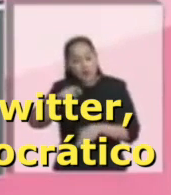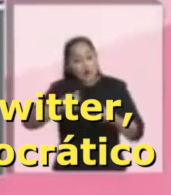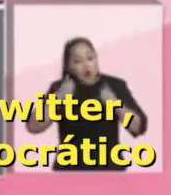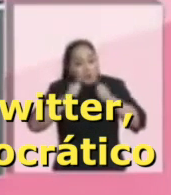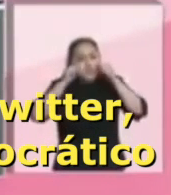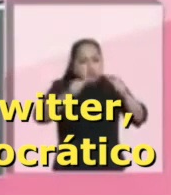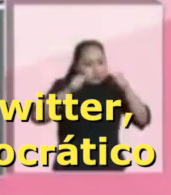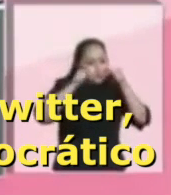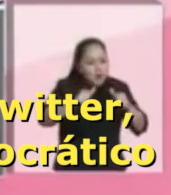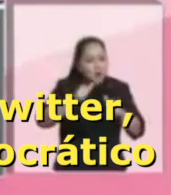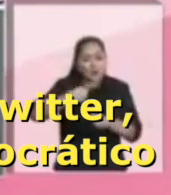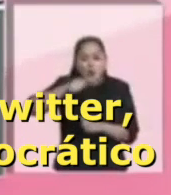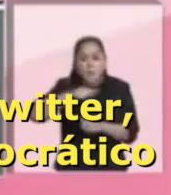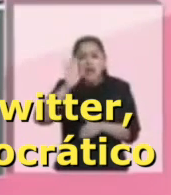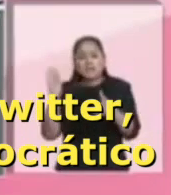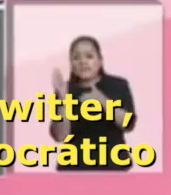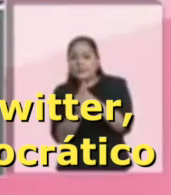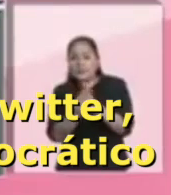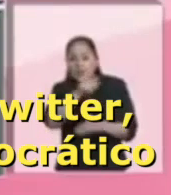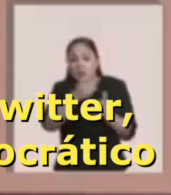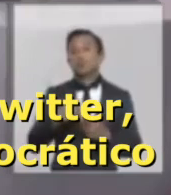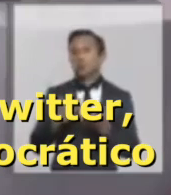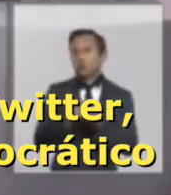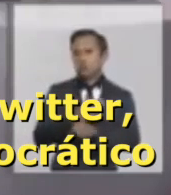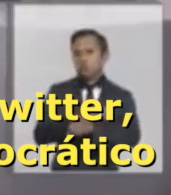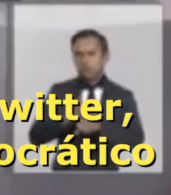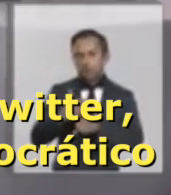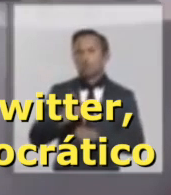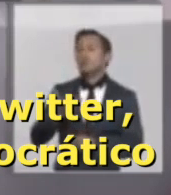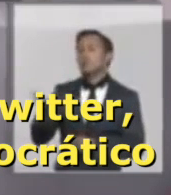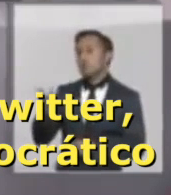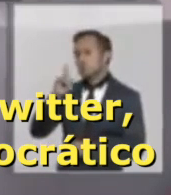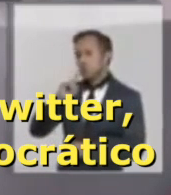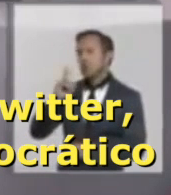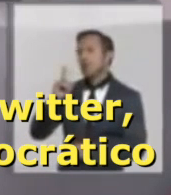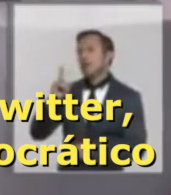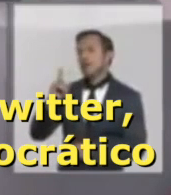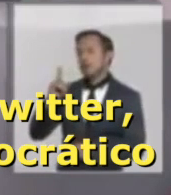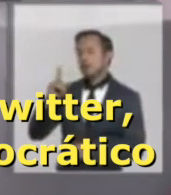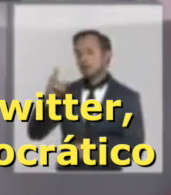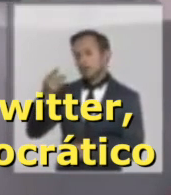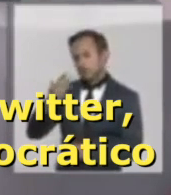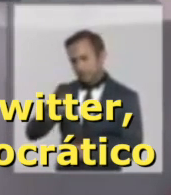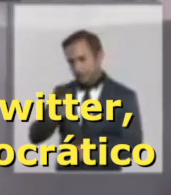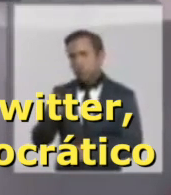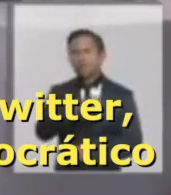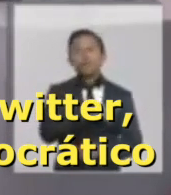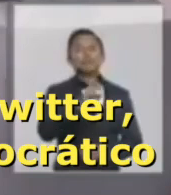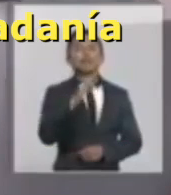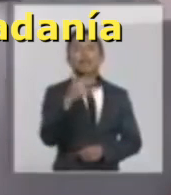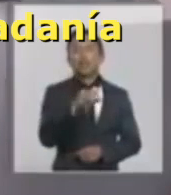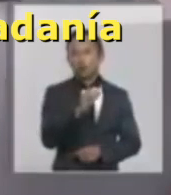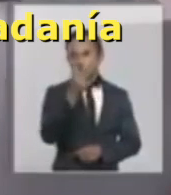youtube y las redes sociales 'facebook' y 'twitter' para maximizar la audiencia de este ejercicio democrático